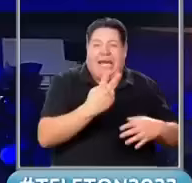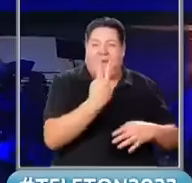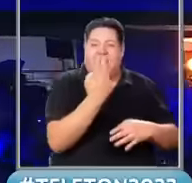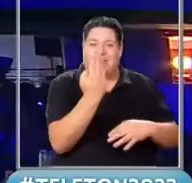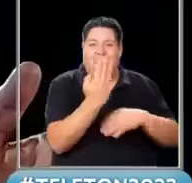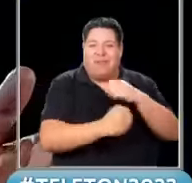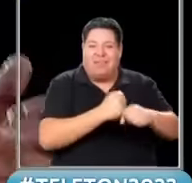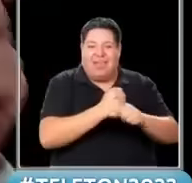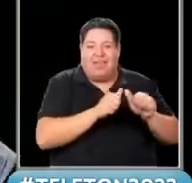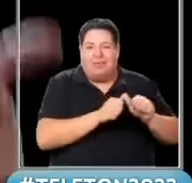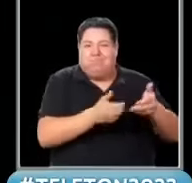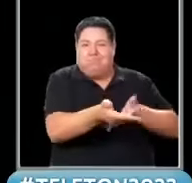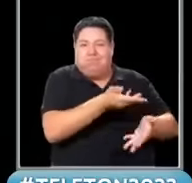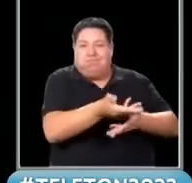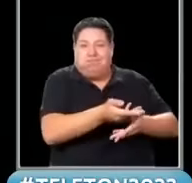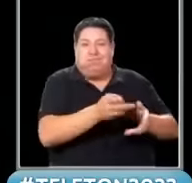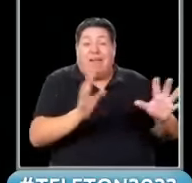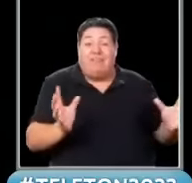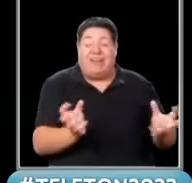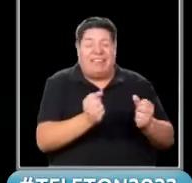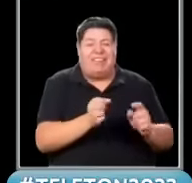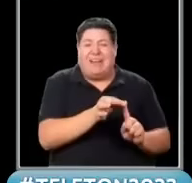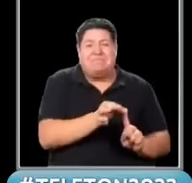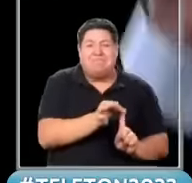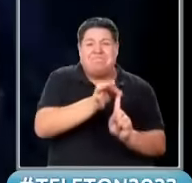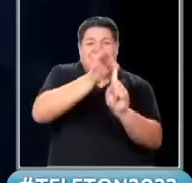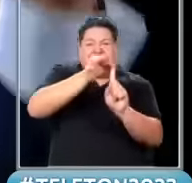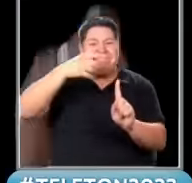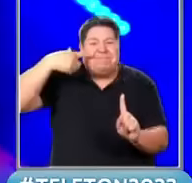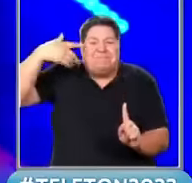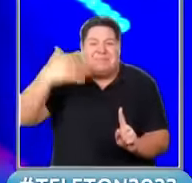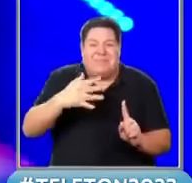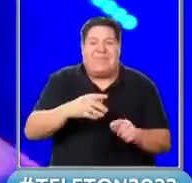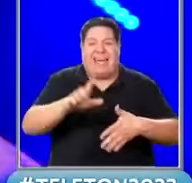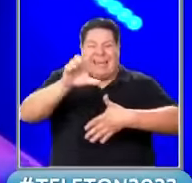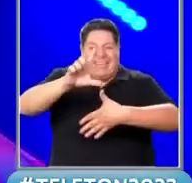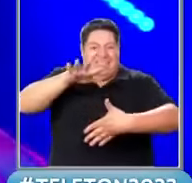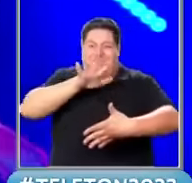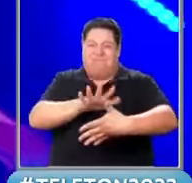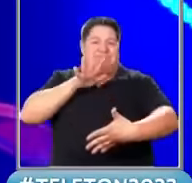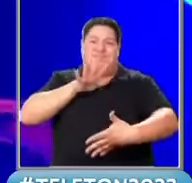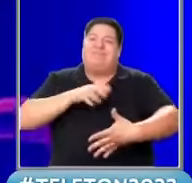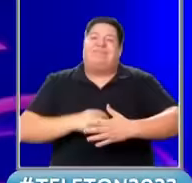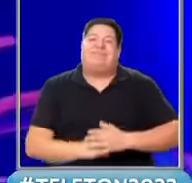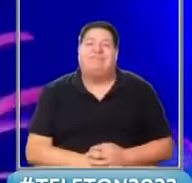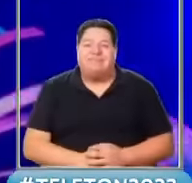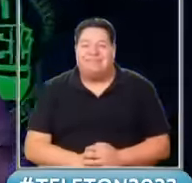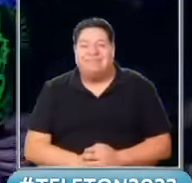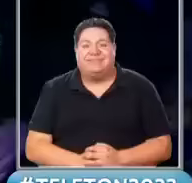29 años con el festival más importante de la música latina.